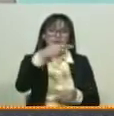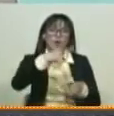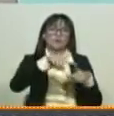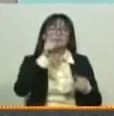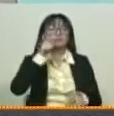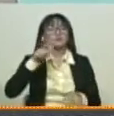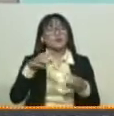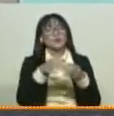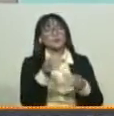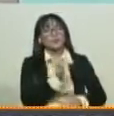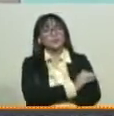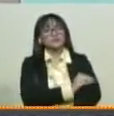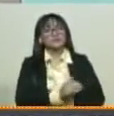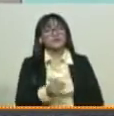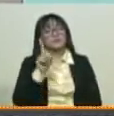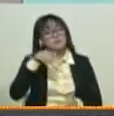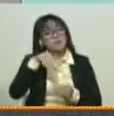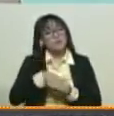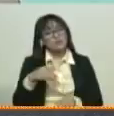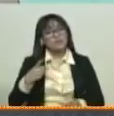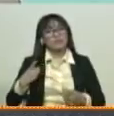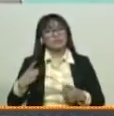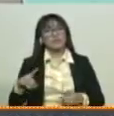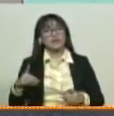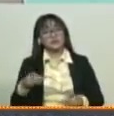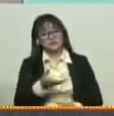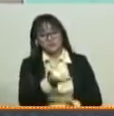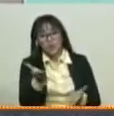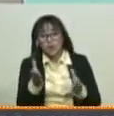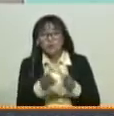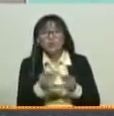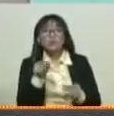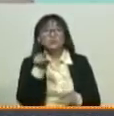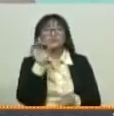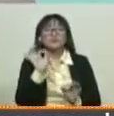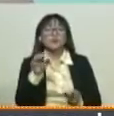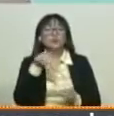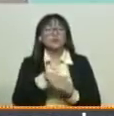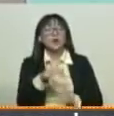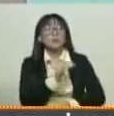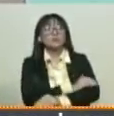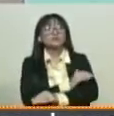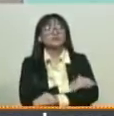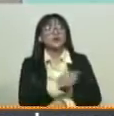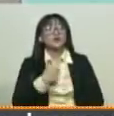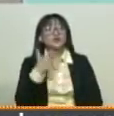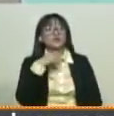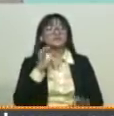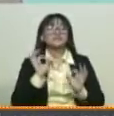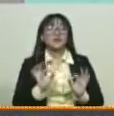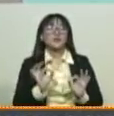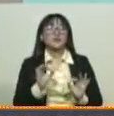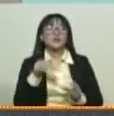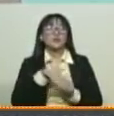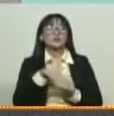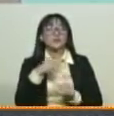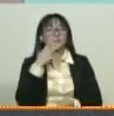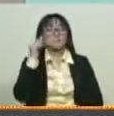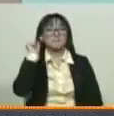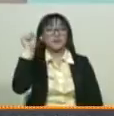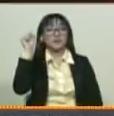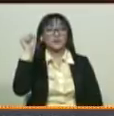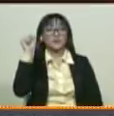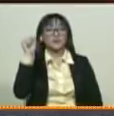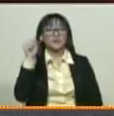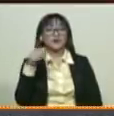sobre todo va a votar por el derecho que tenemos, que tienes tú, que seguramente vas a votar por la oposición, y que tengo yo, que seguro, seguro voy a votar por Maduro, a